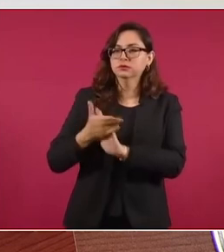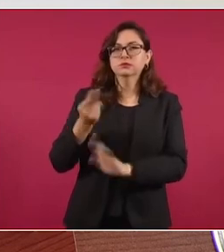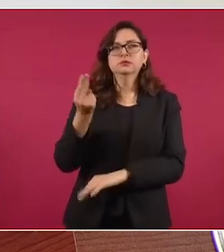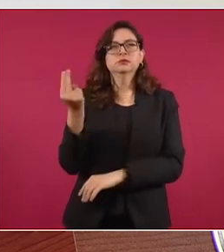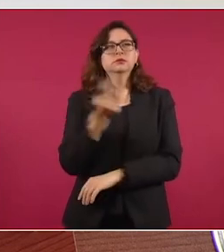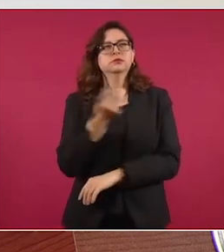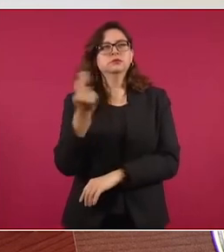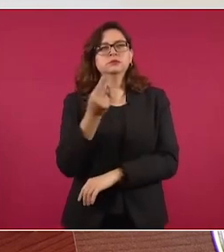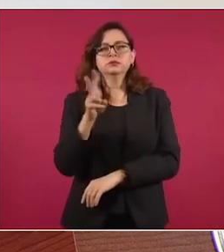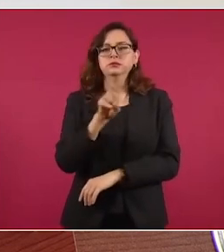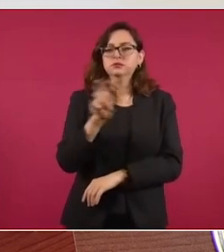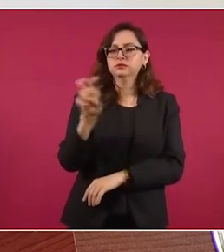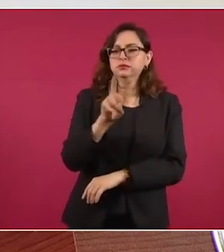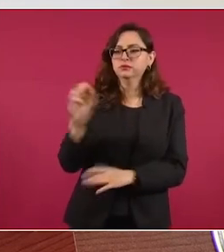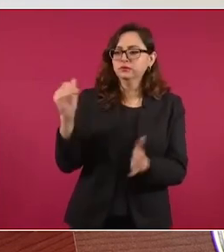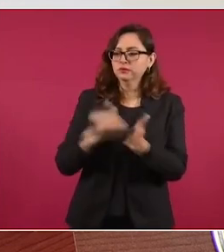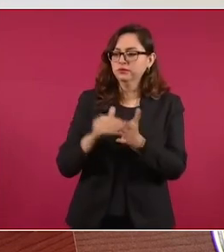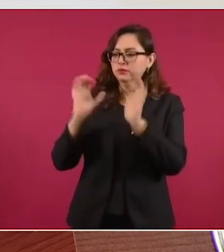200,000